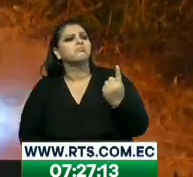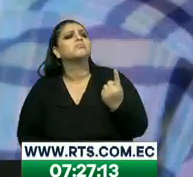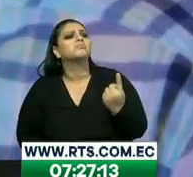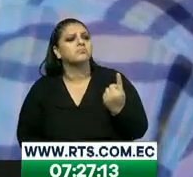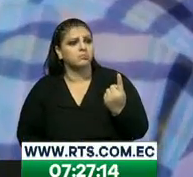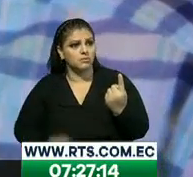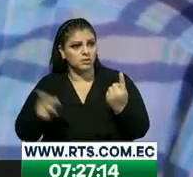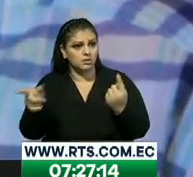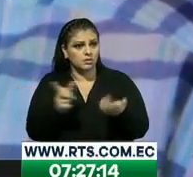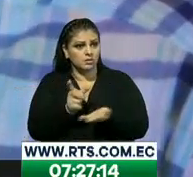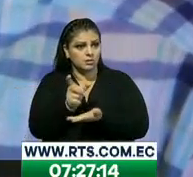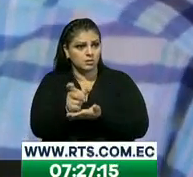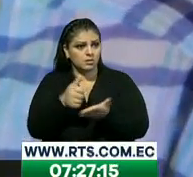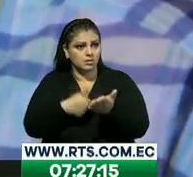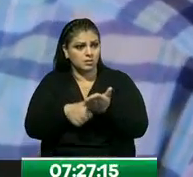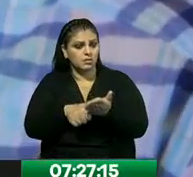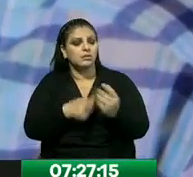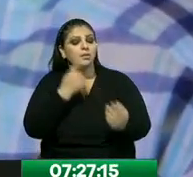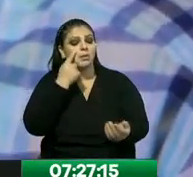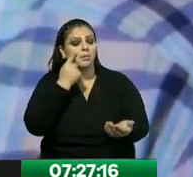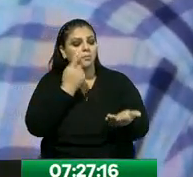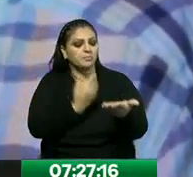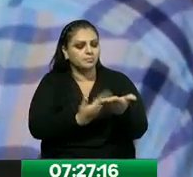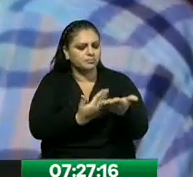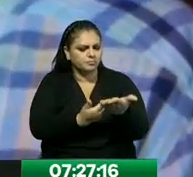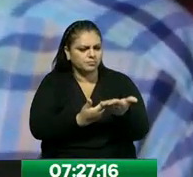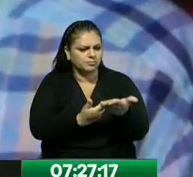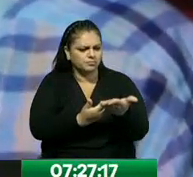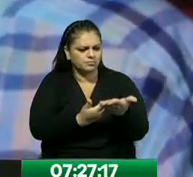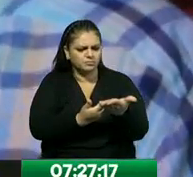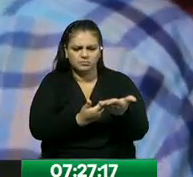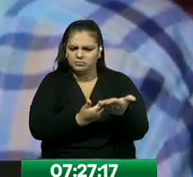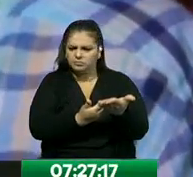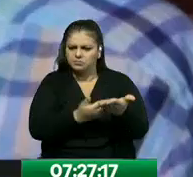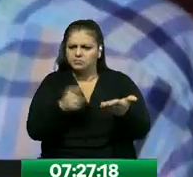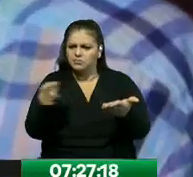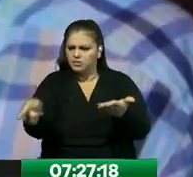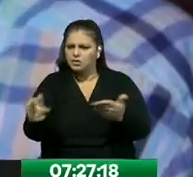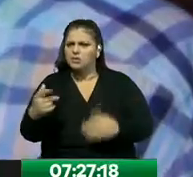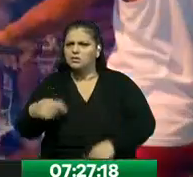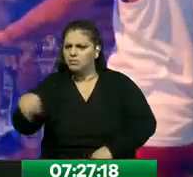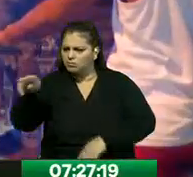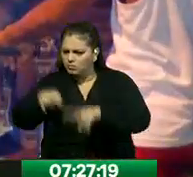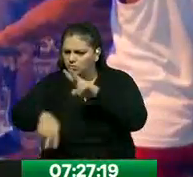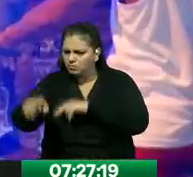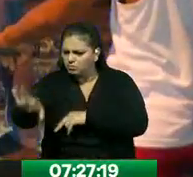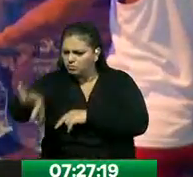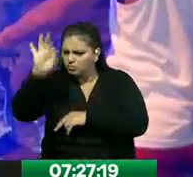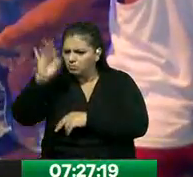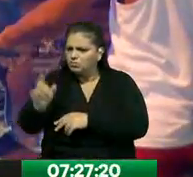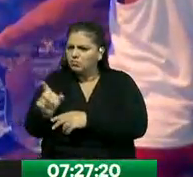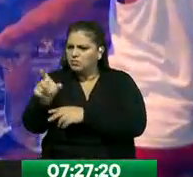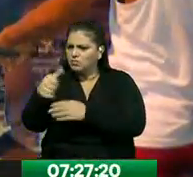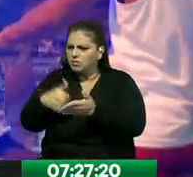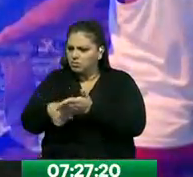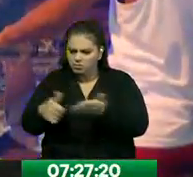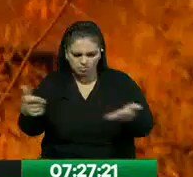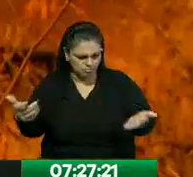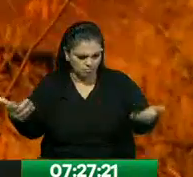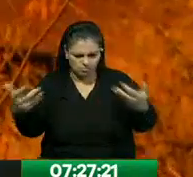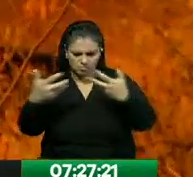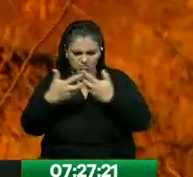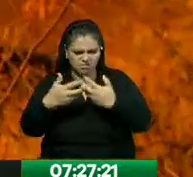vigente. Y ha utilizado una otra cédula para no ser detectado con la orden de prisión que él tiene, ¿no? El ataque obedecería a